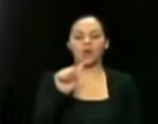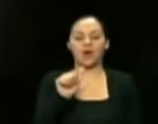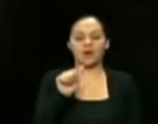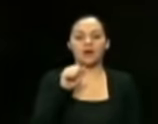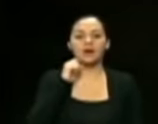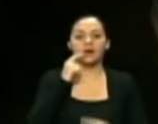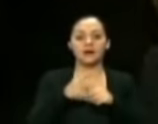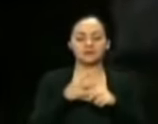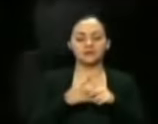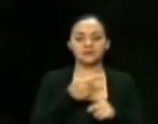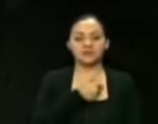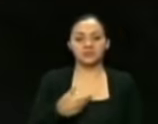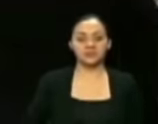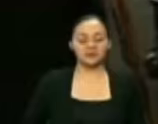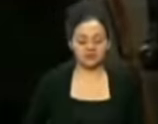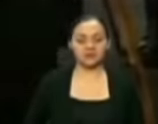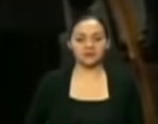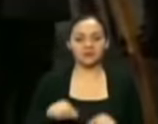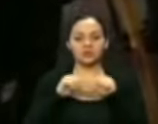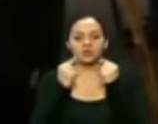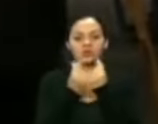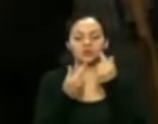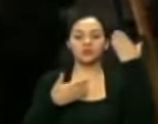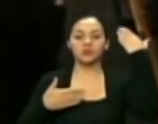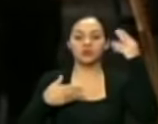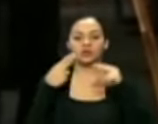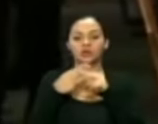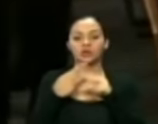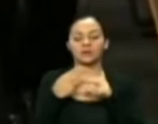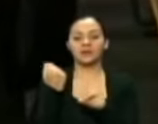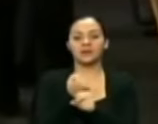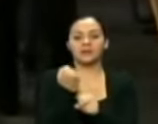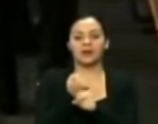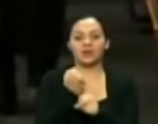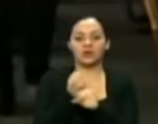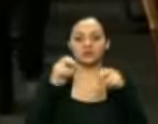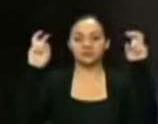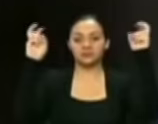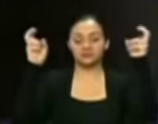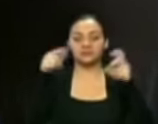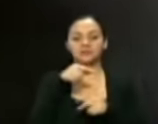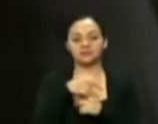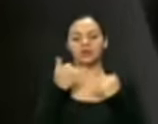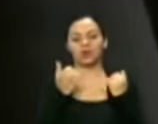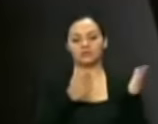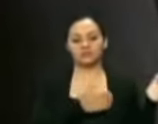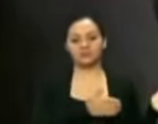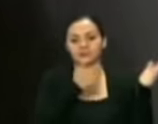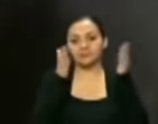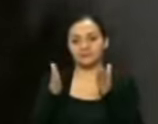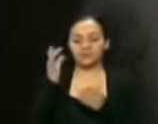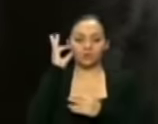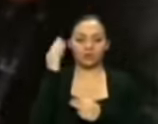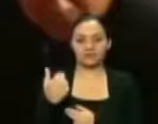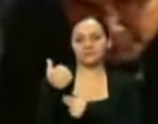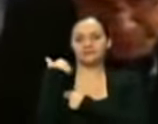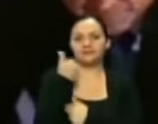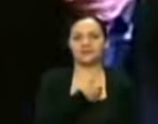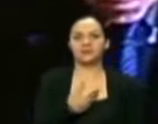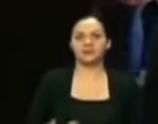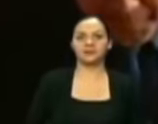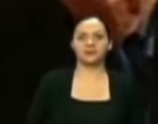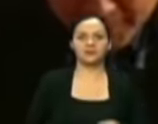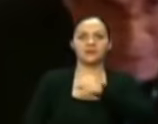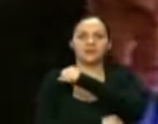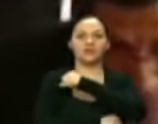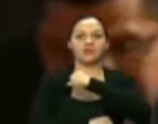del Movimiento de los Trabajadores, primero con el presidente Luis Ignacio Lula da Silva y ahora con la presidenta Dilma Rousseff, y por supuesto también se